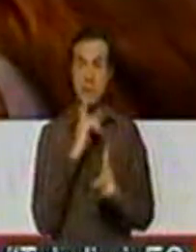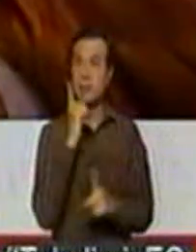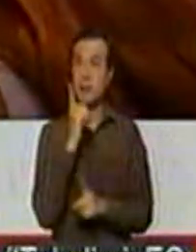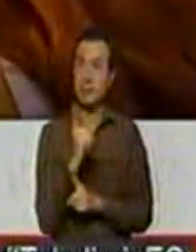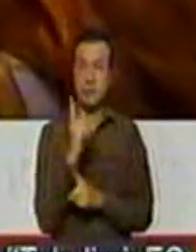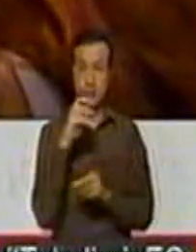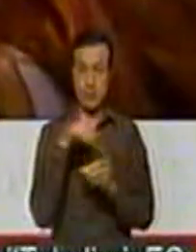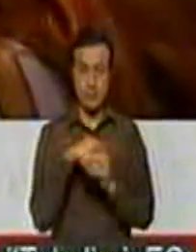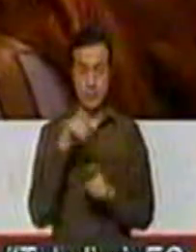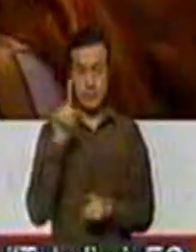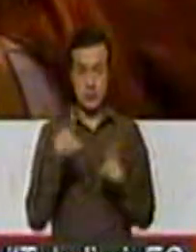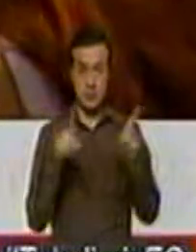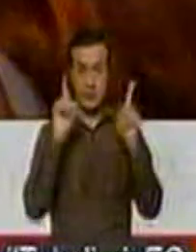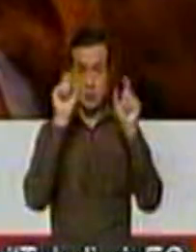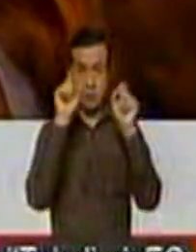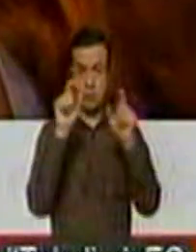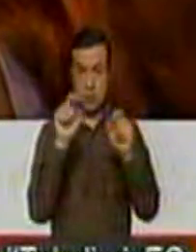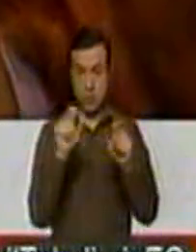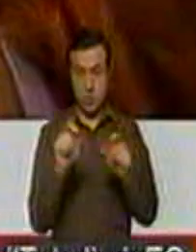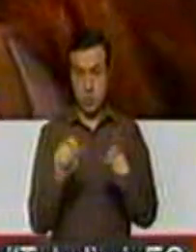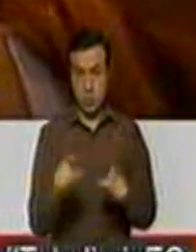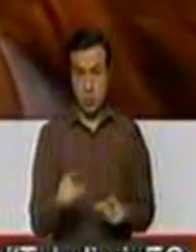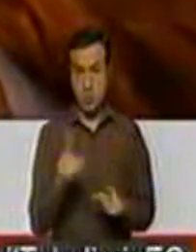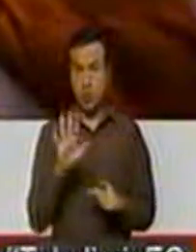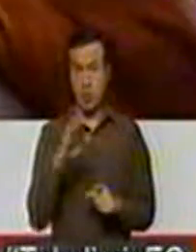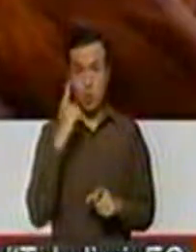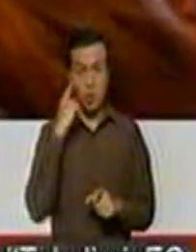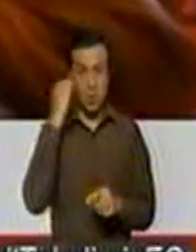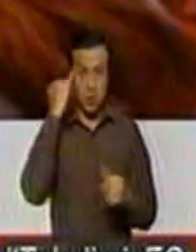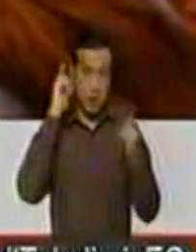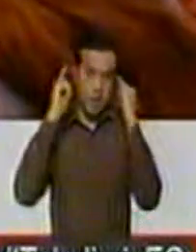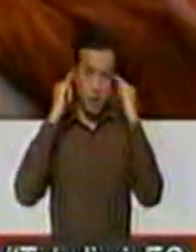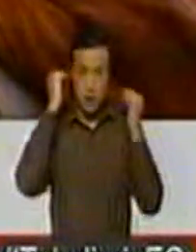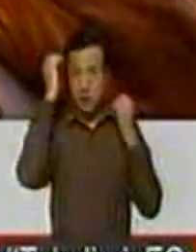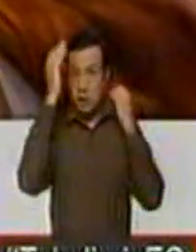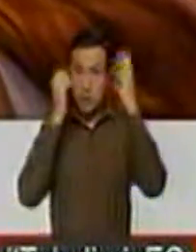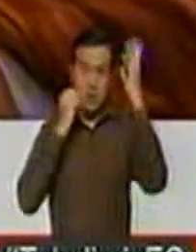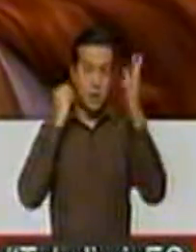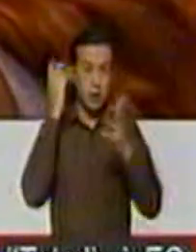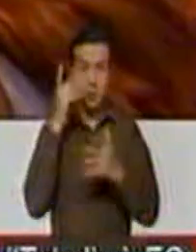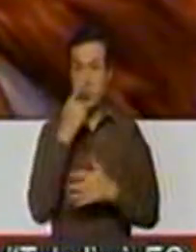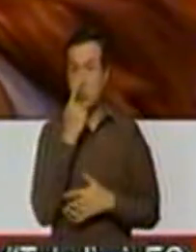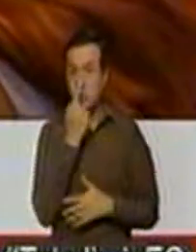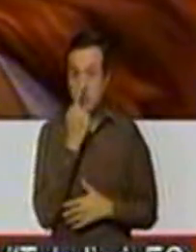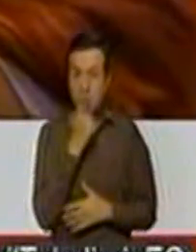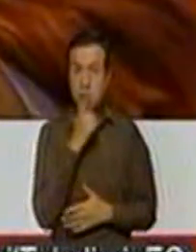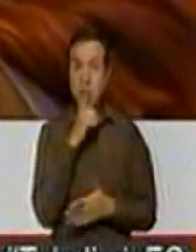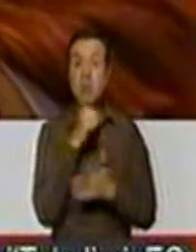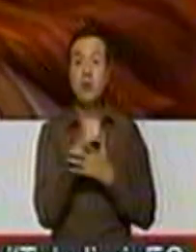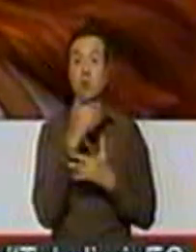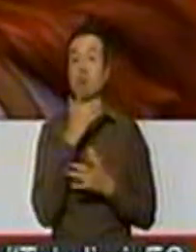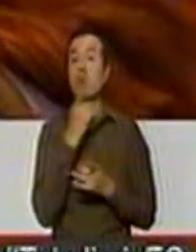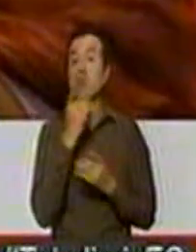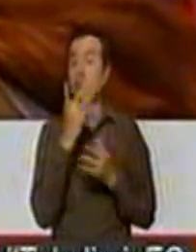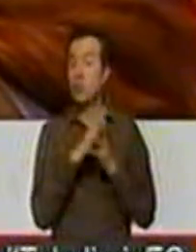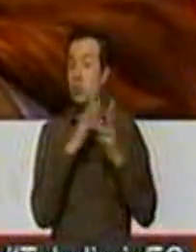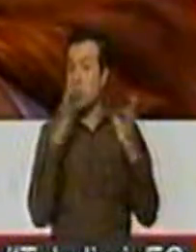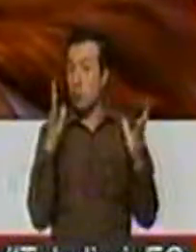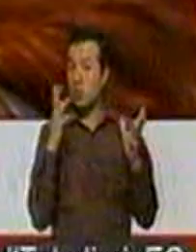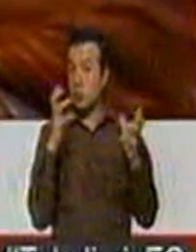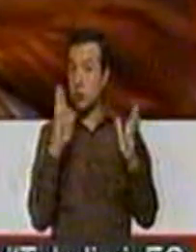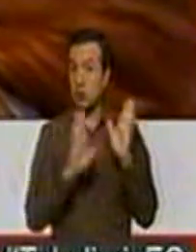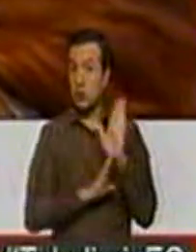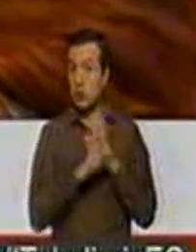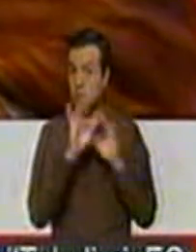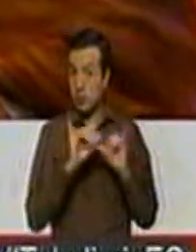cabina tienen varias preguntas que van a hacer sacar su lado creativo, nos vamos a dar cuenta qué tan curiosos son y qué tan ambiciosos son y qué tanto quieren